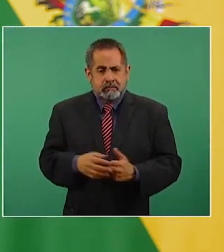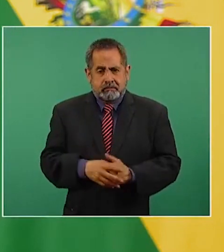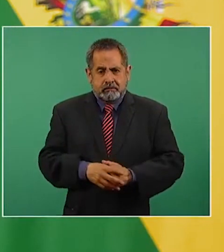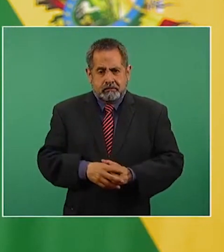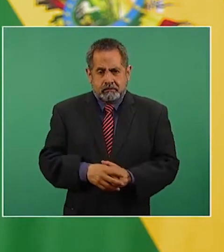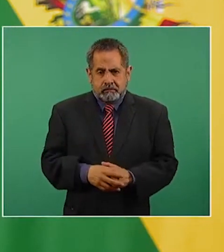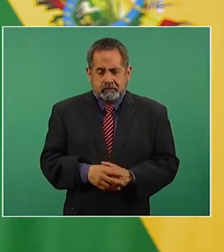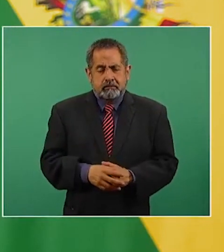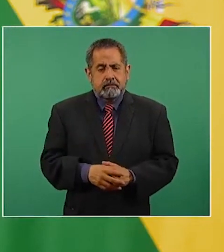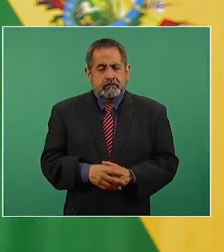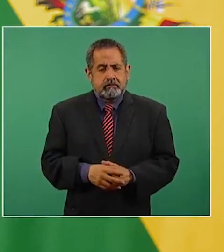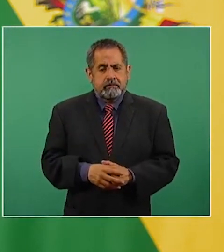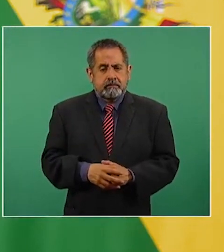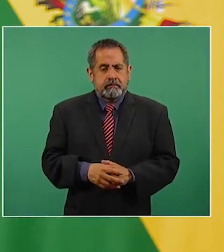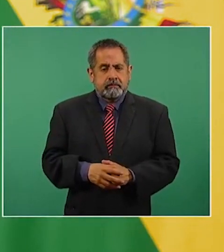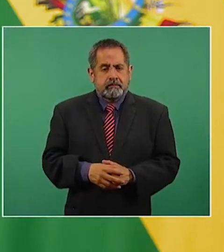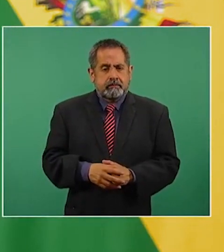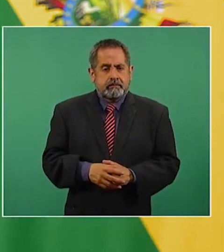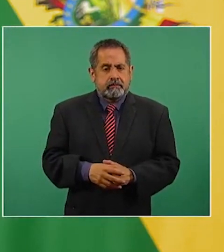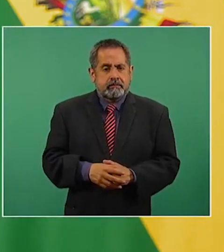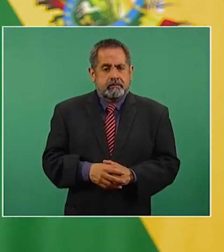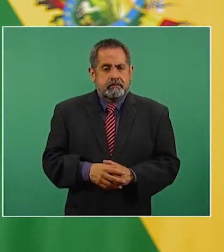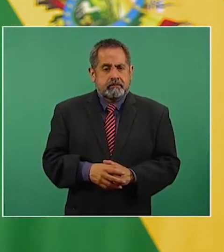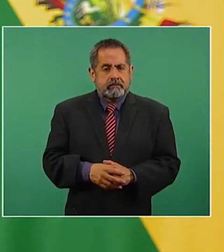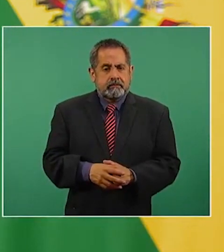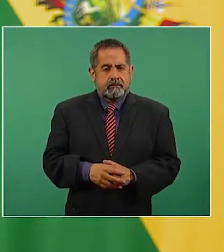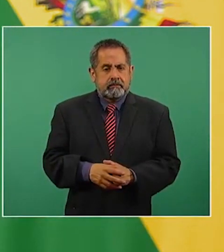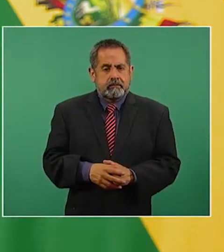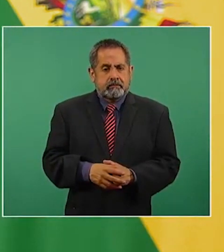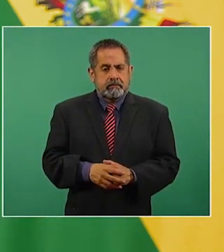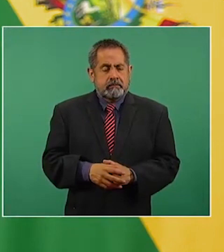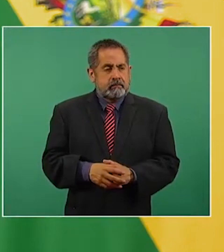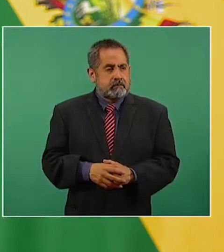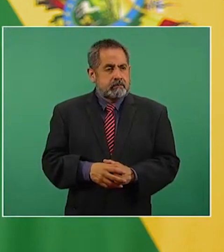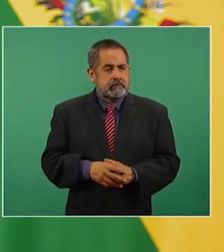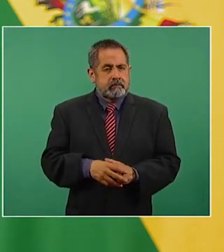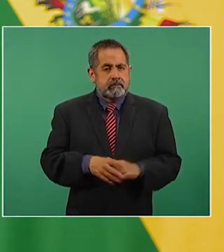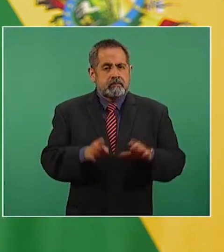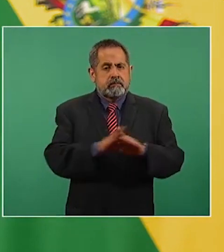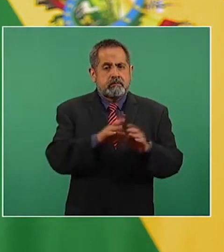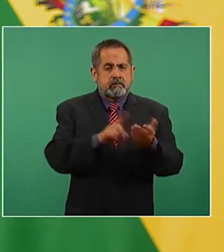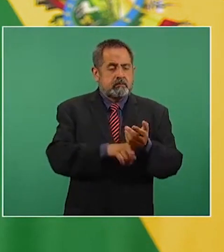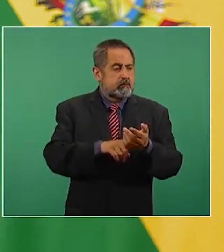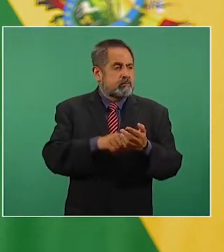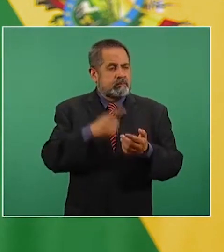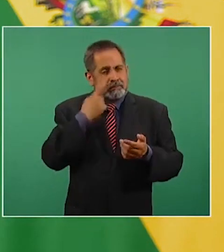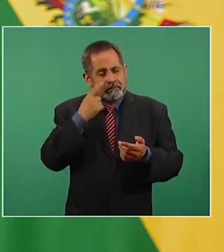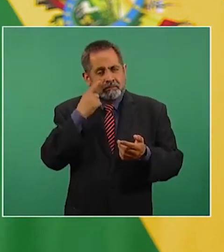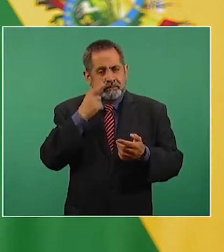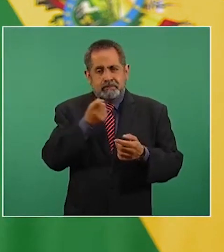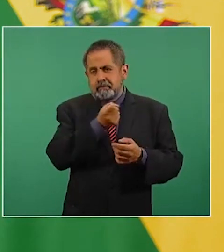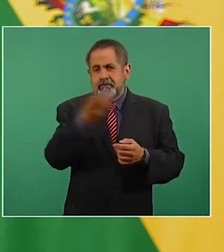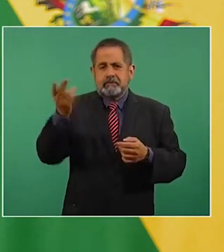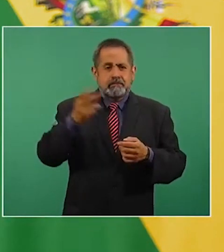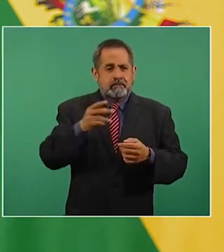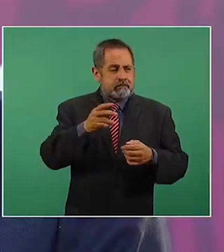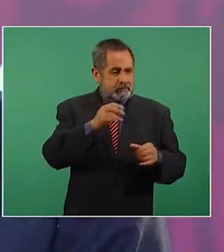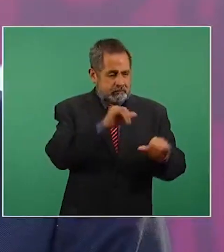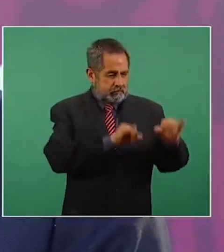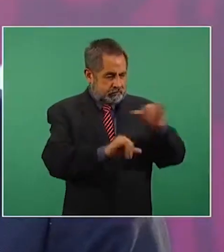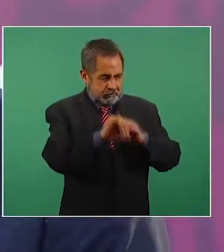directa entre laboratorios y gobiernos,